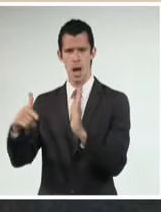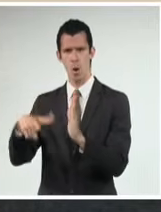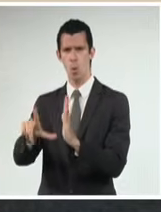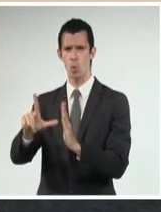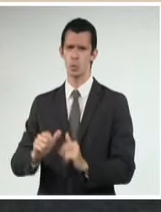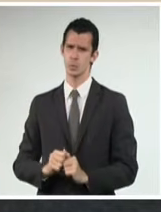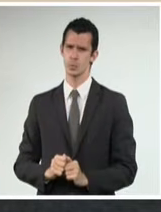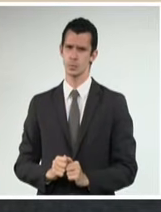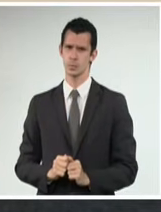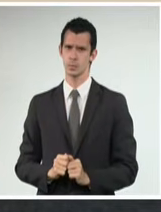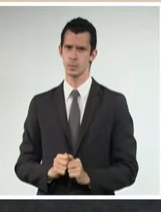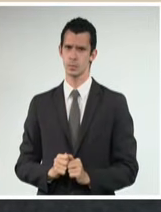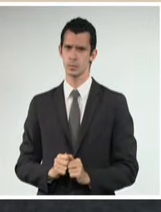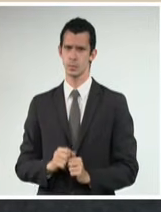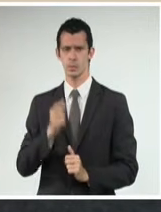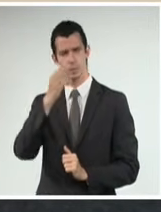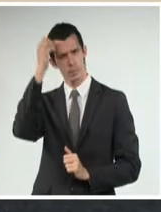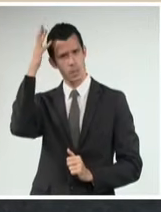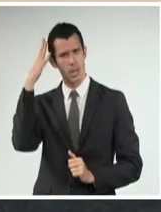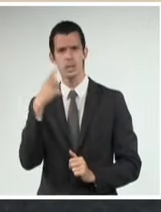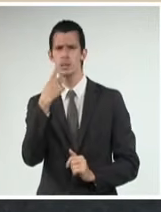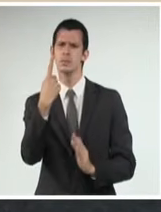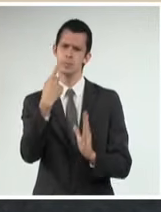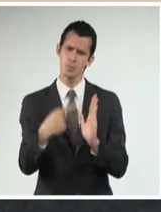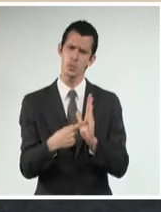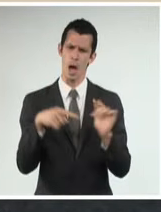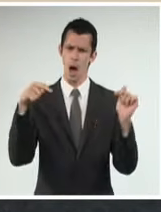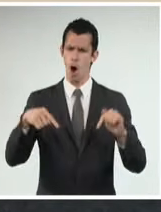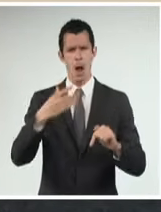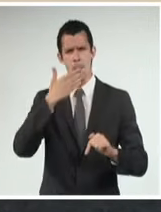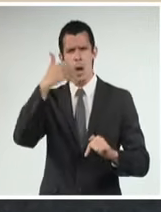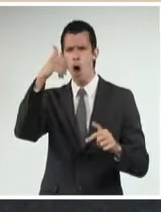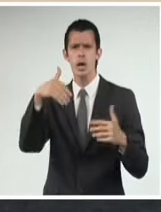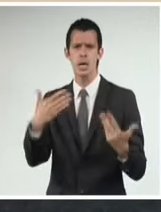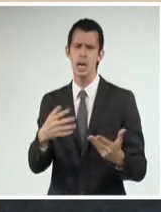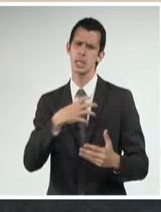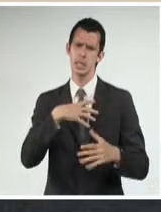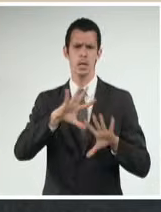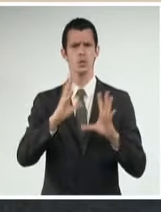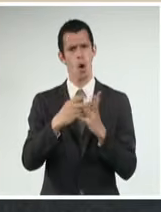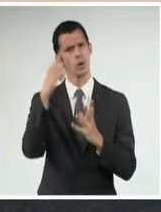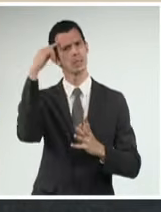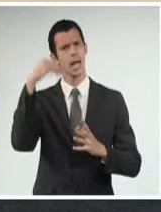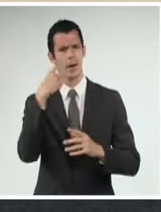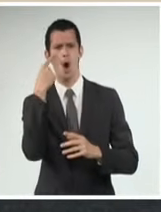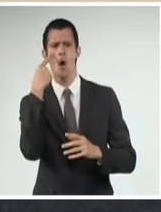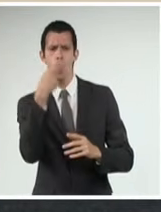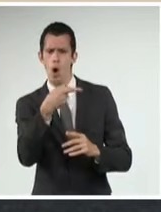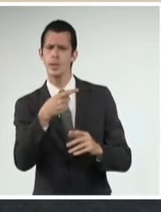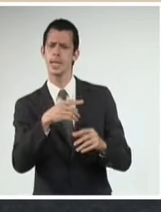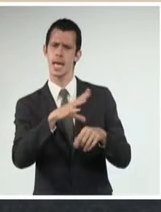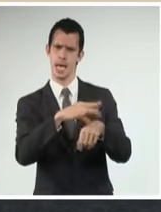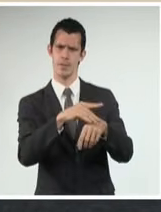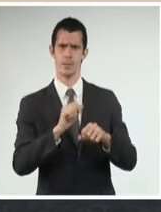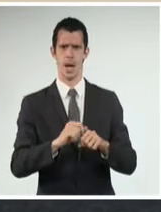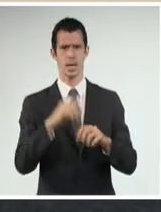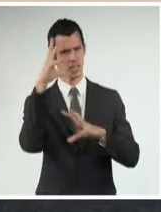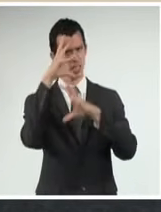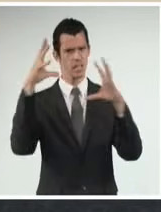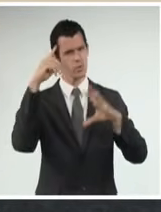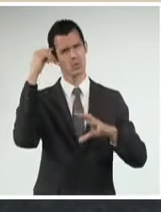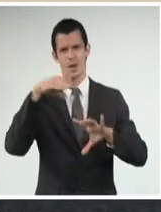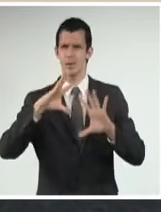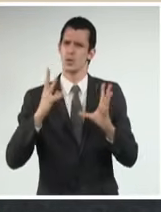científicos, está a la disposición del sistema de salud, el trabajo conjunto que están haciendo todas las instituciones, pero también